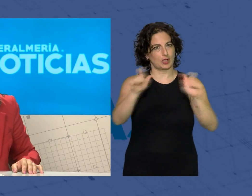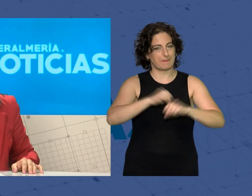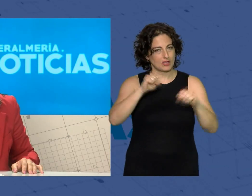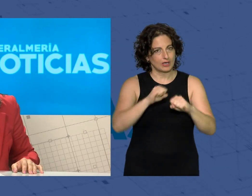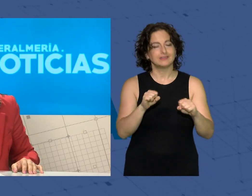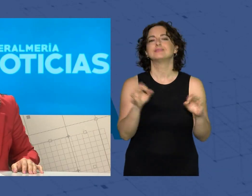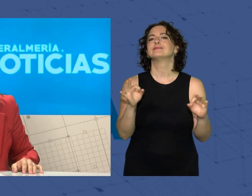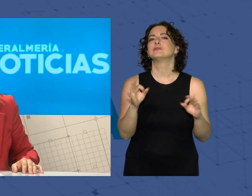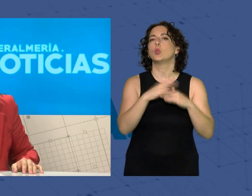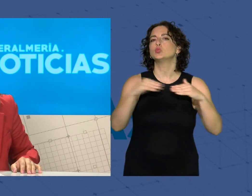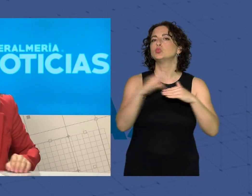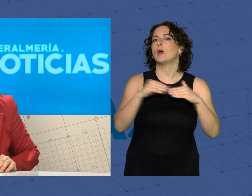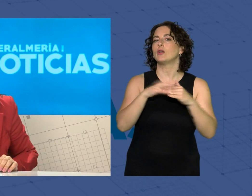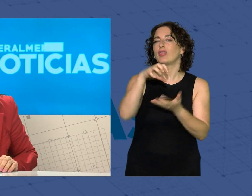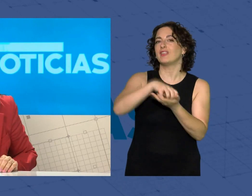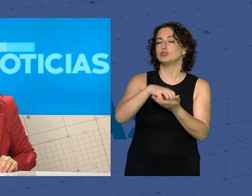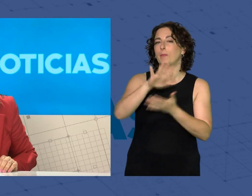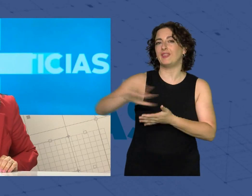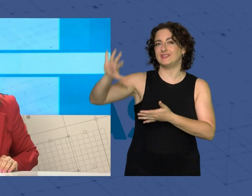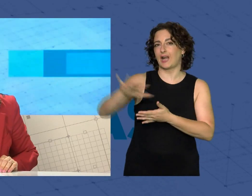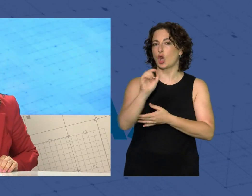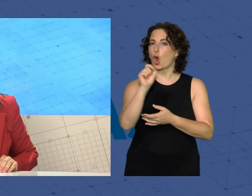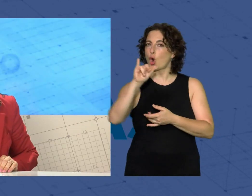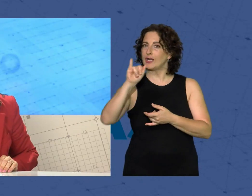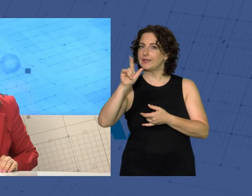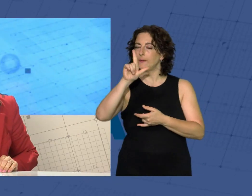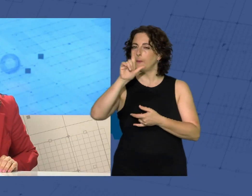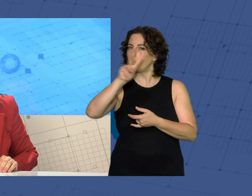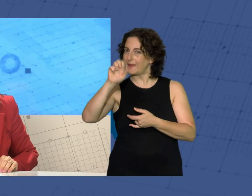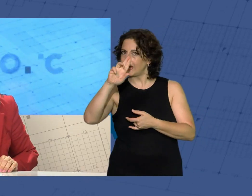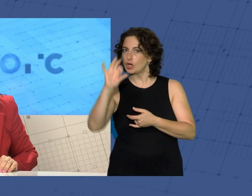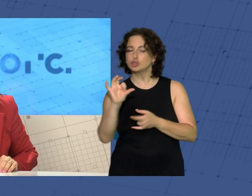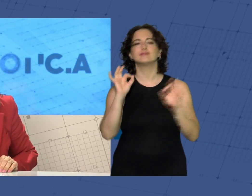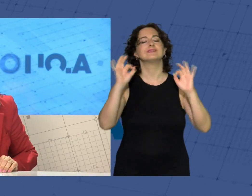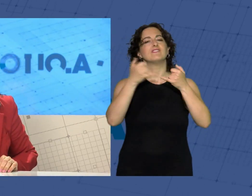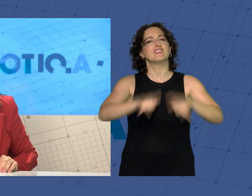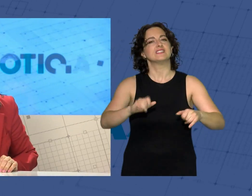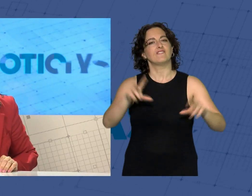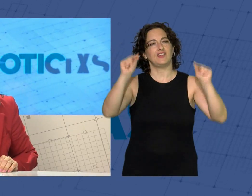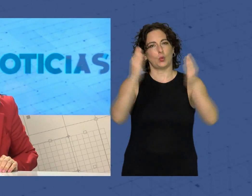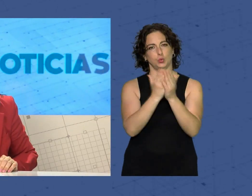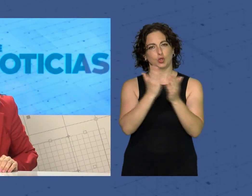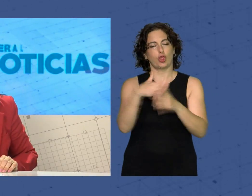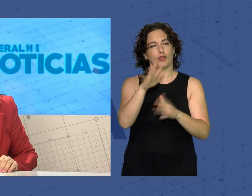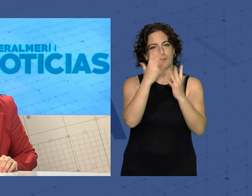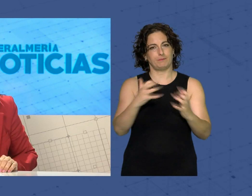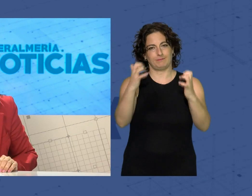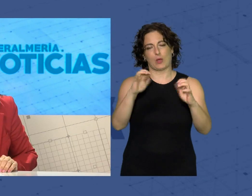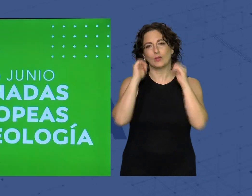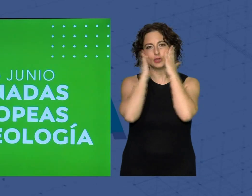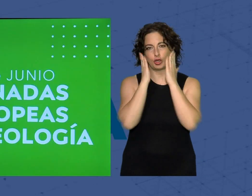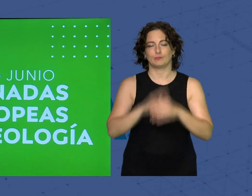y es que los usuarios del Centro Mediterráneo Oliveros celebraron su particular fiesta de fin de curso en el Auditorio Maestro Padilla.